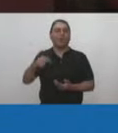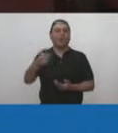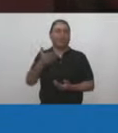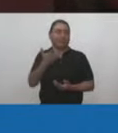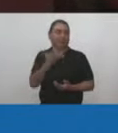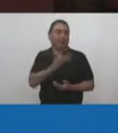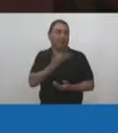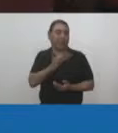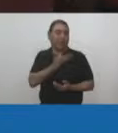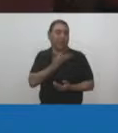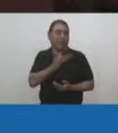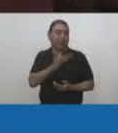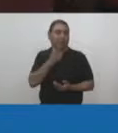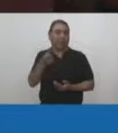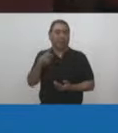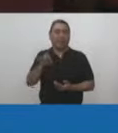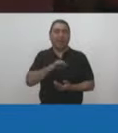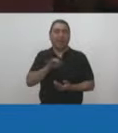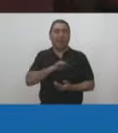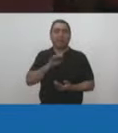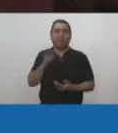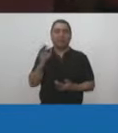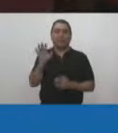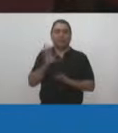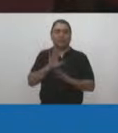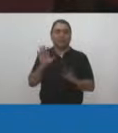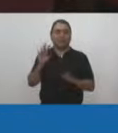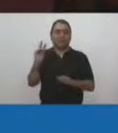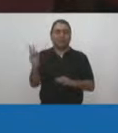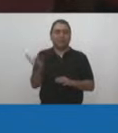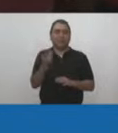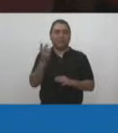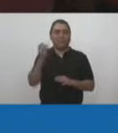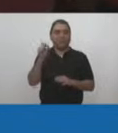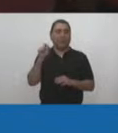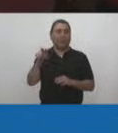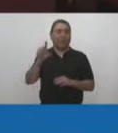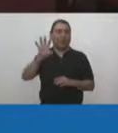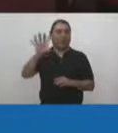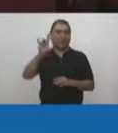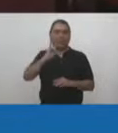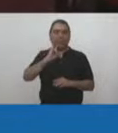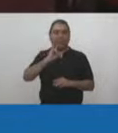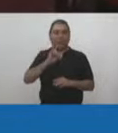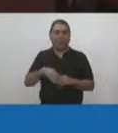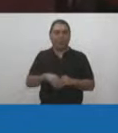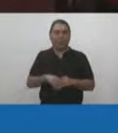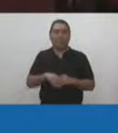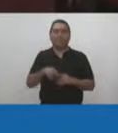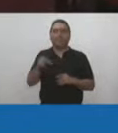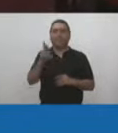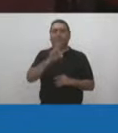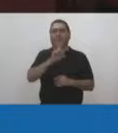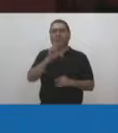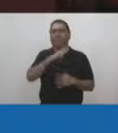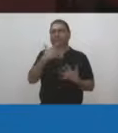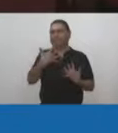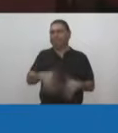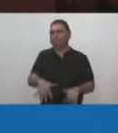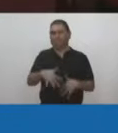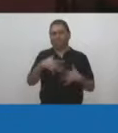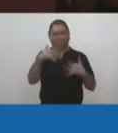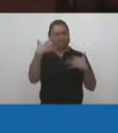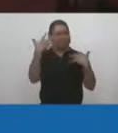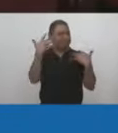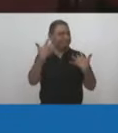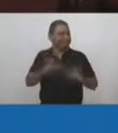lugar a dudas, es una de las cuestiones, uno de los servicios esenciales en el país. y por lo tanto me parece que comparar eso no